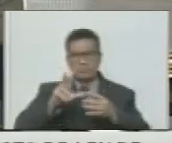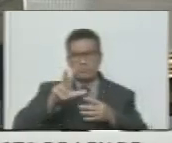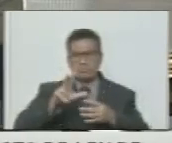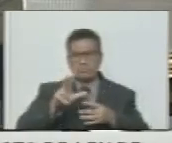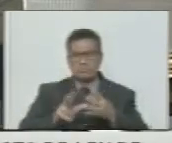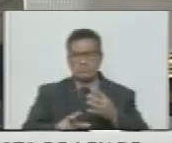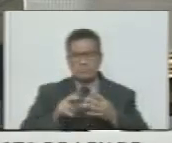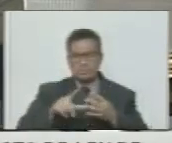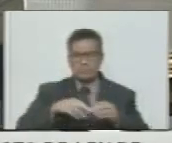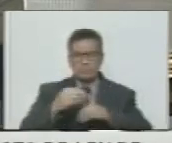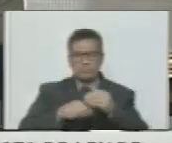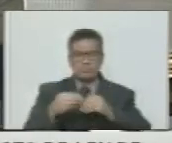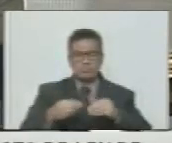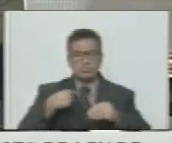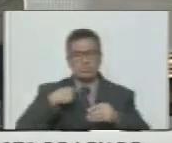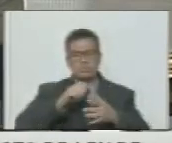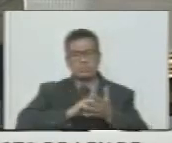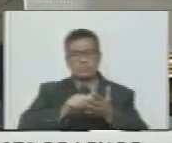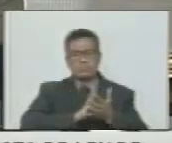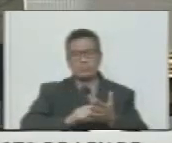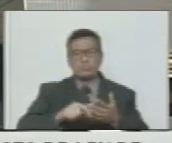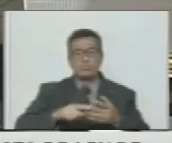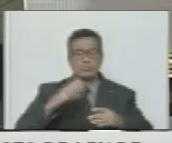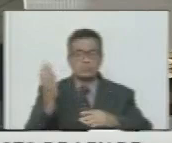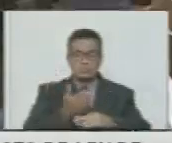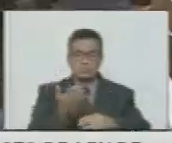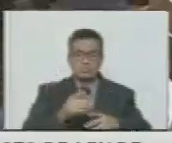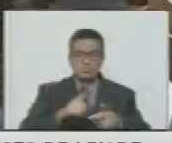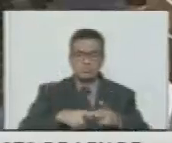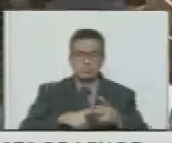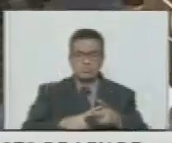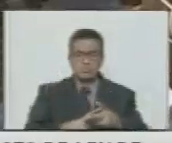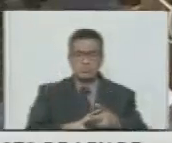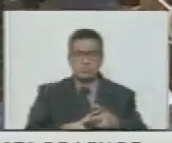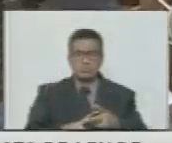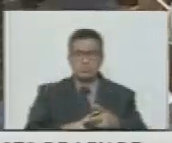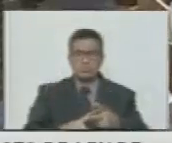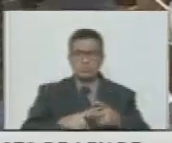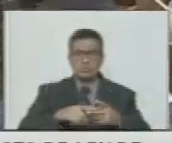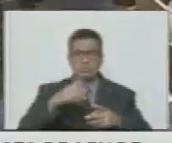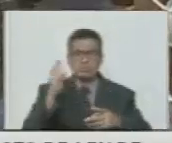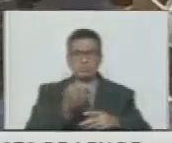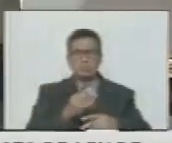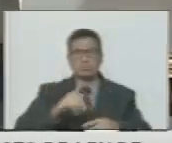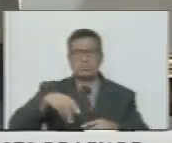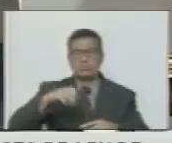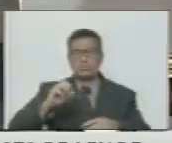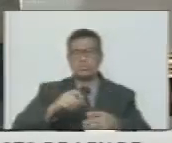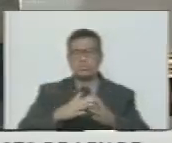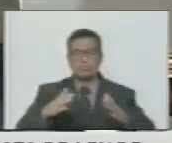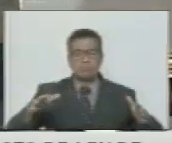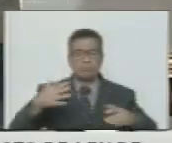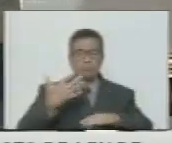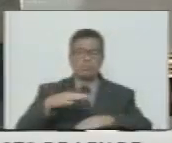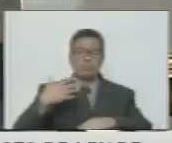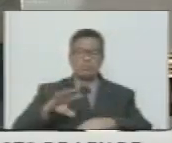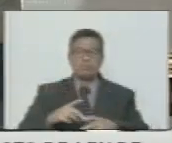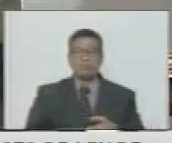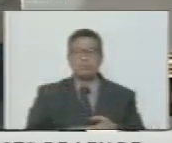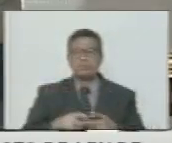del numeral tercero. Haya sido objeto de condena penal por delitos